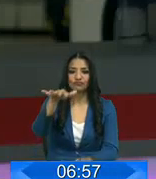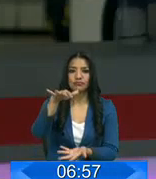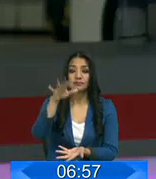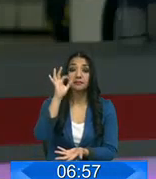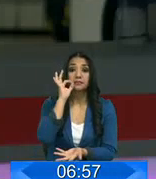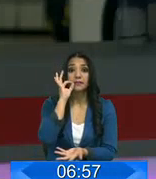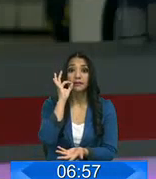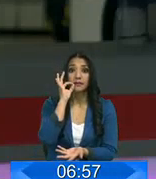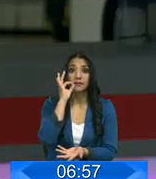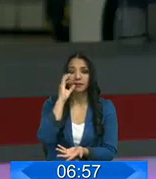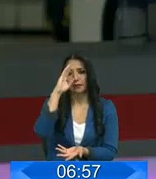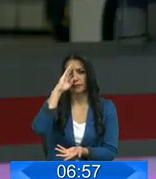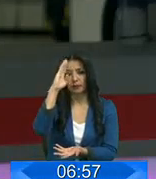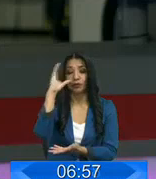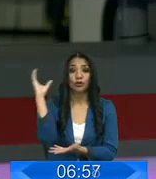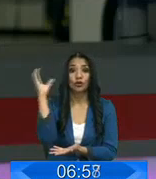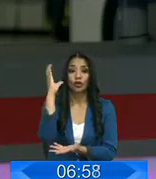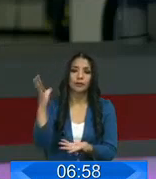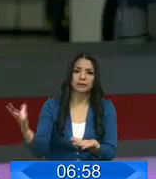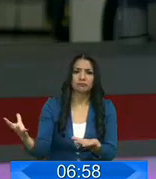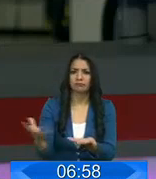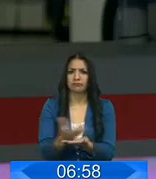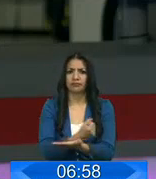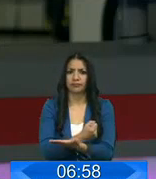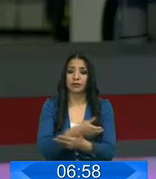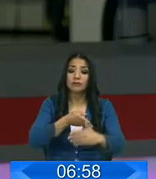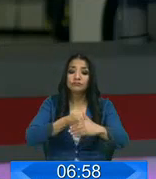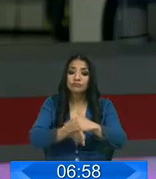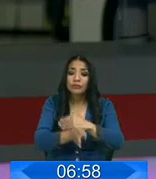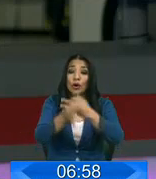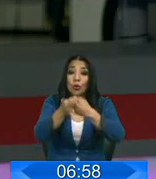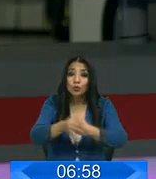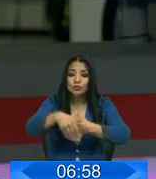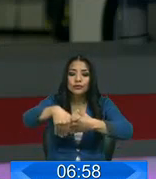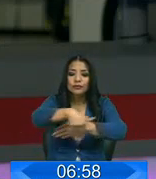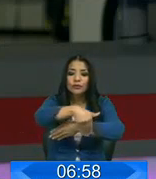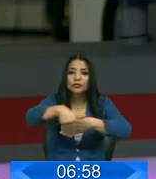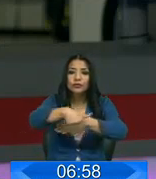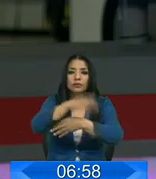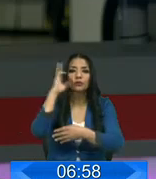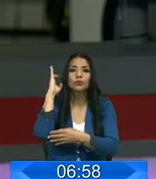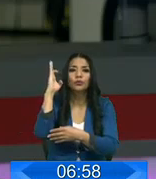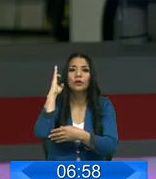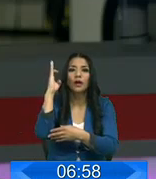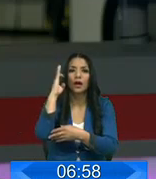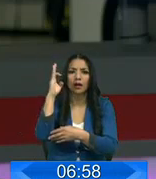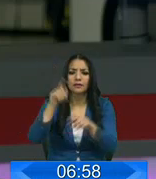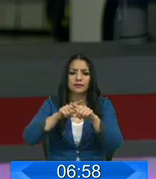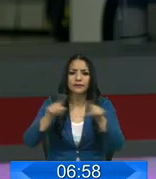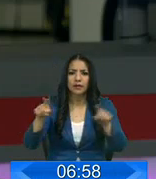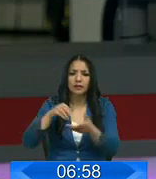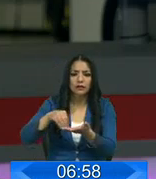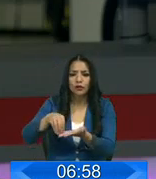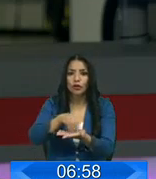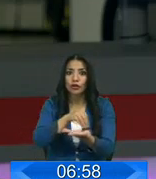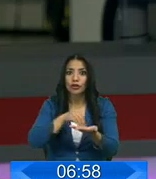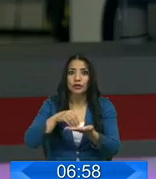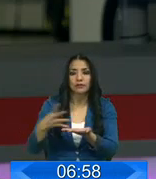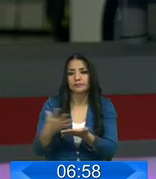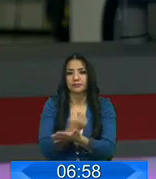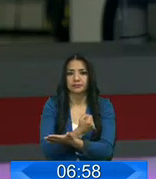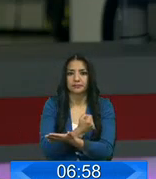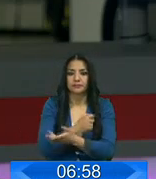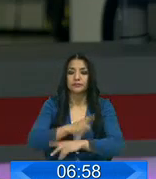fue incautada por la policía colombiana antes de que cruce la frontera. Esto en Tulcán. Varias dosis de droga fueron retiradas del mercado.